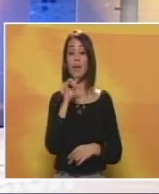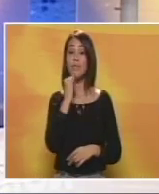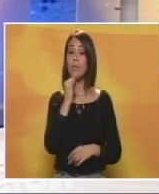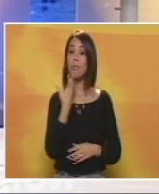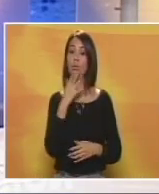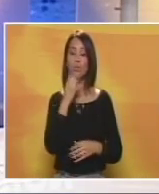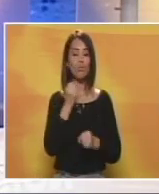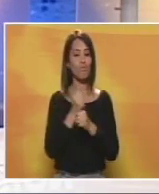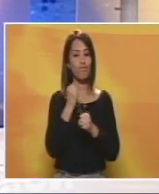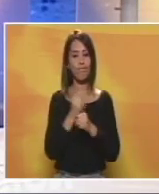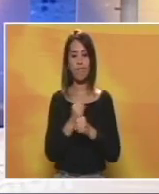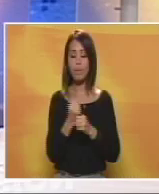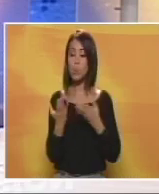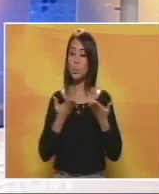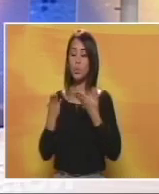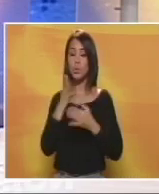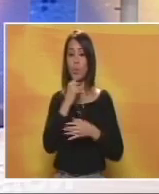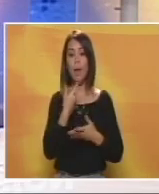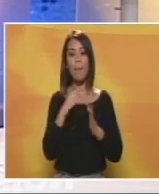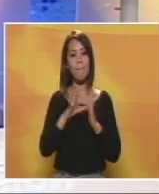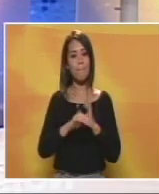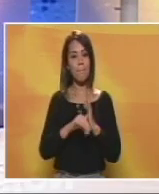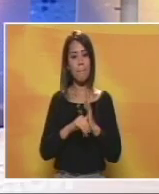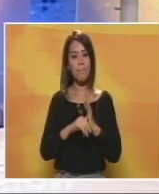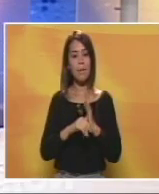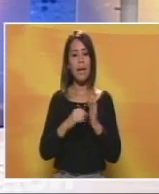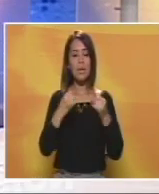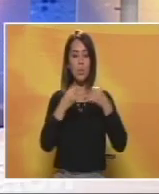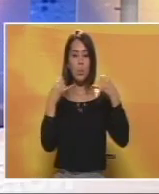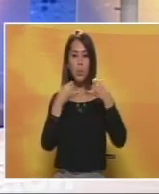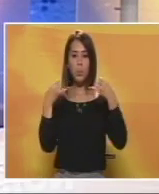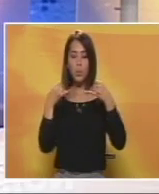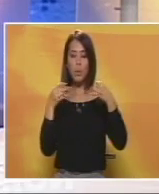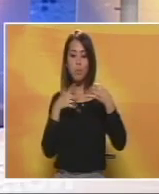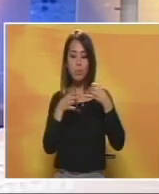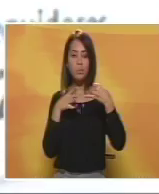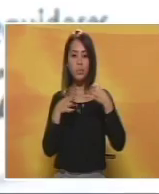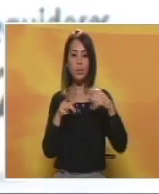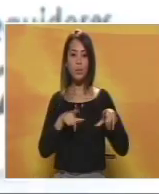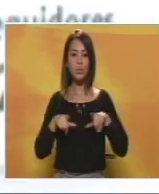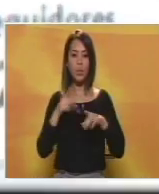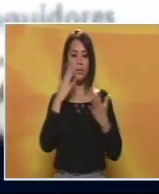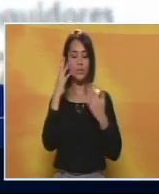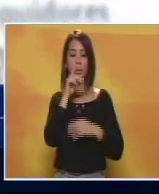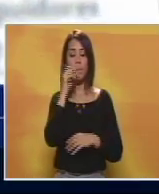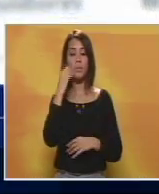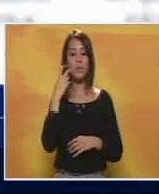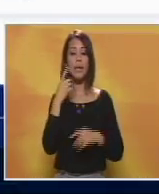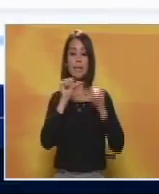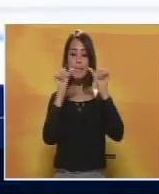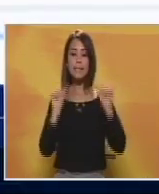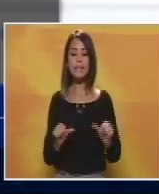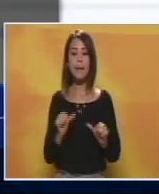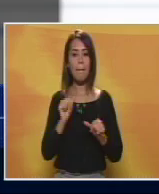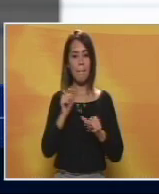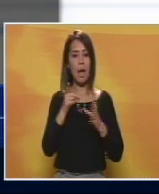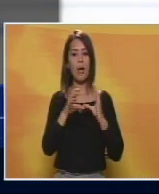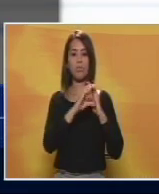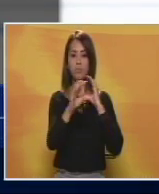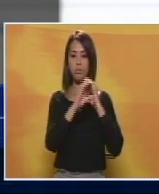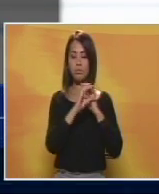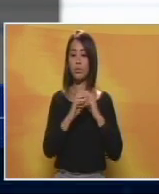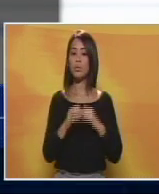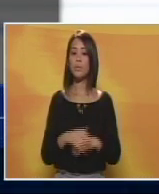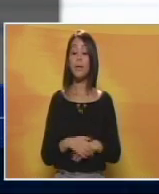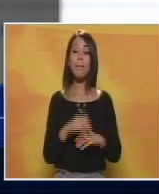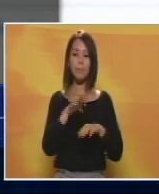encuentra prestando servicio comercial motivado al robo de cables en las vías. A través de su cuenta en Twitter, el sistema de transporte subterráneo indicó haber suspendido